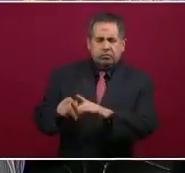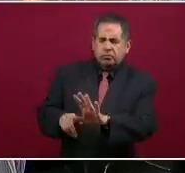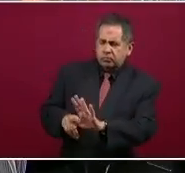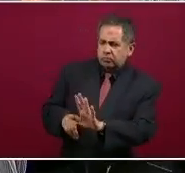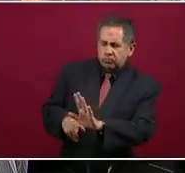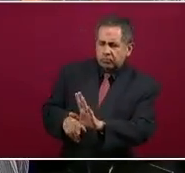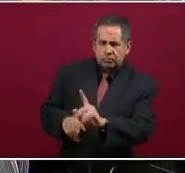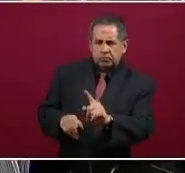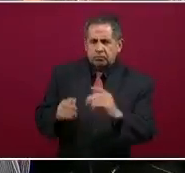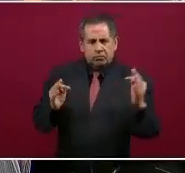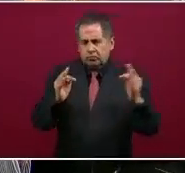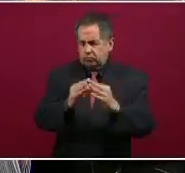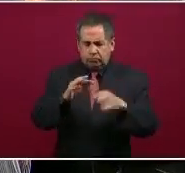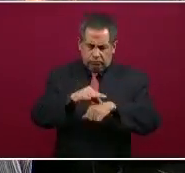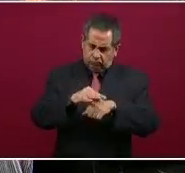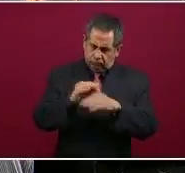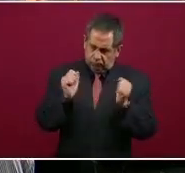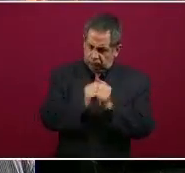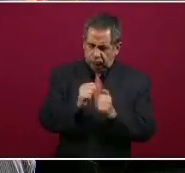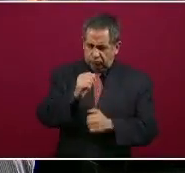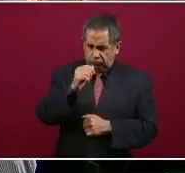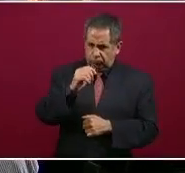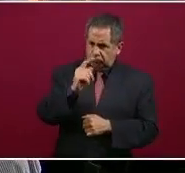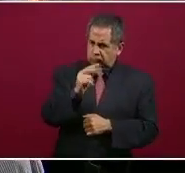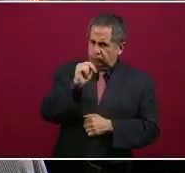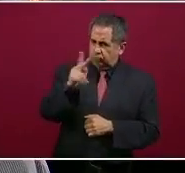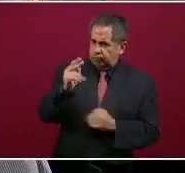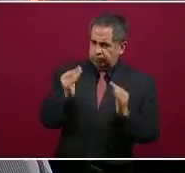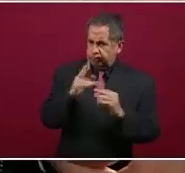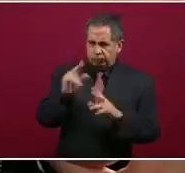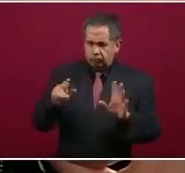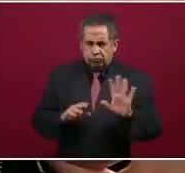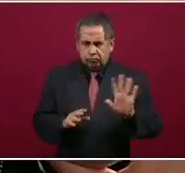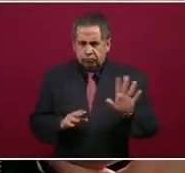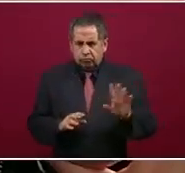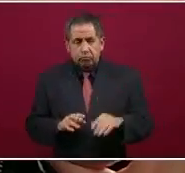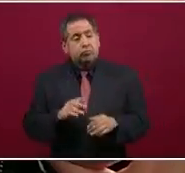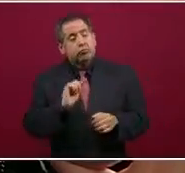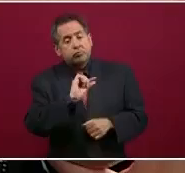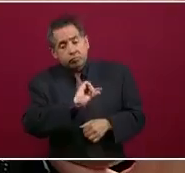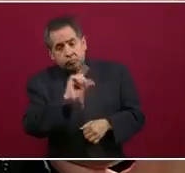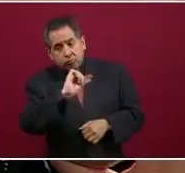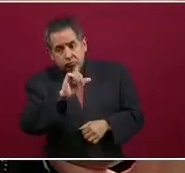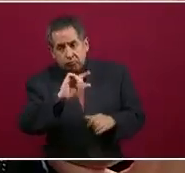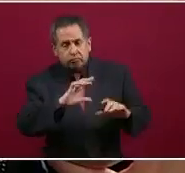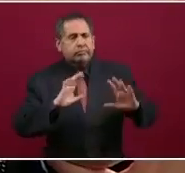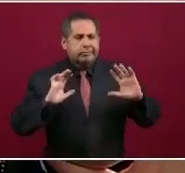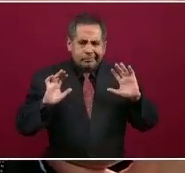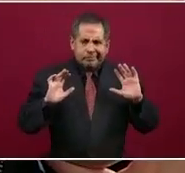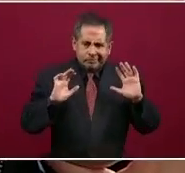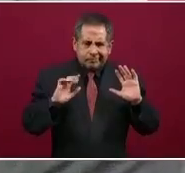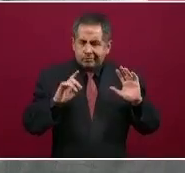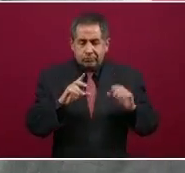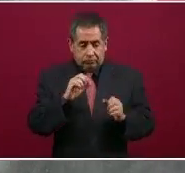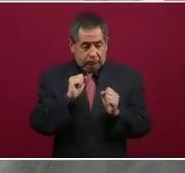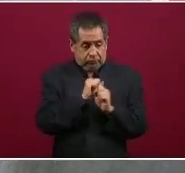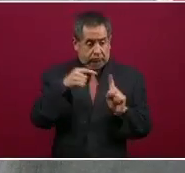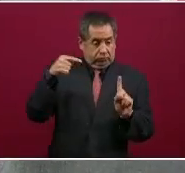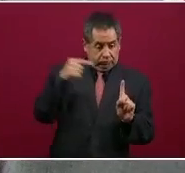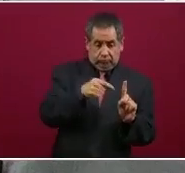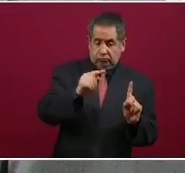se ha recibido por funcionarios estadounidenses. Trump, sí. Claro. Que con los funcionarios que